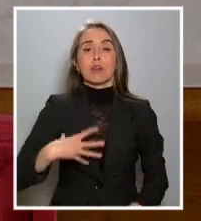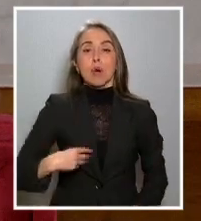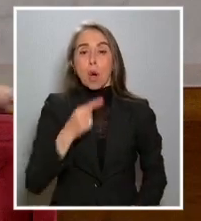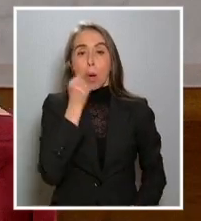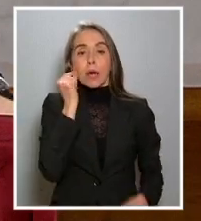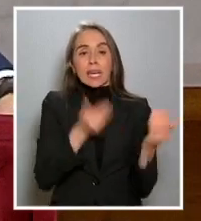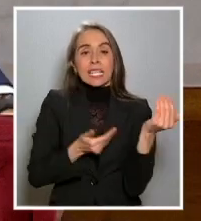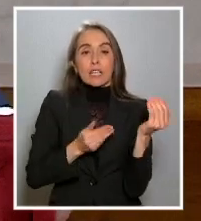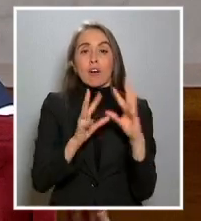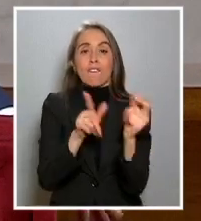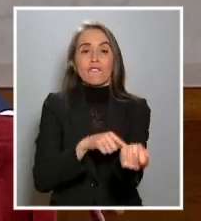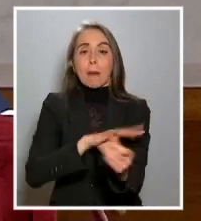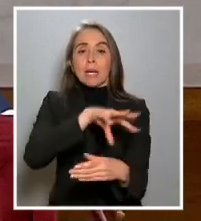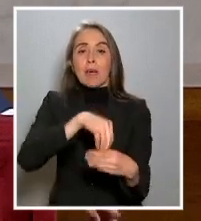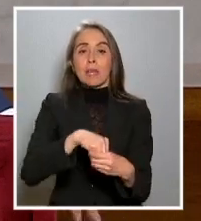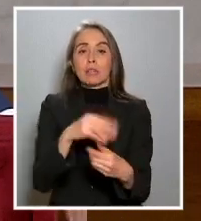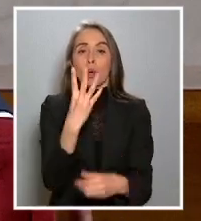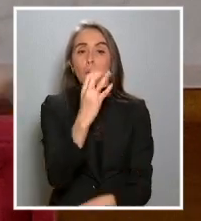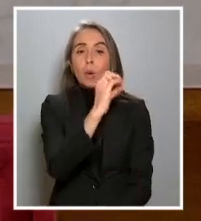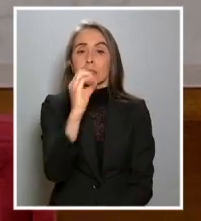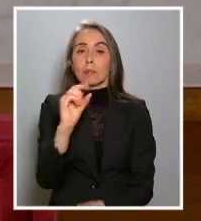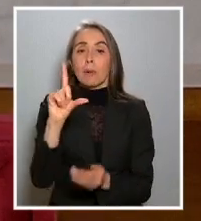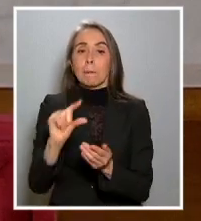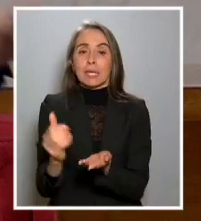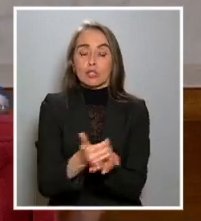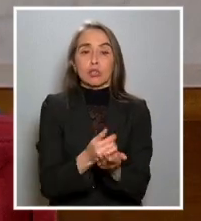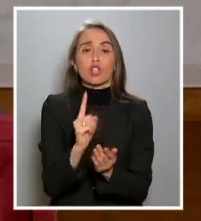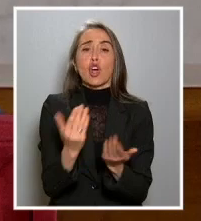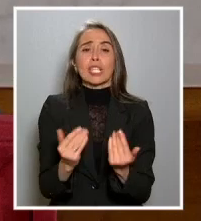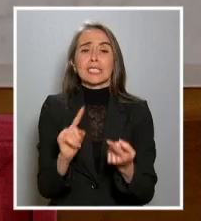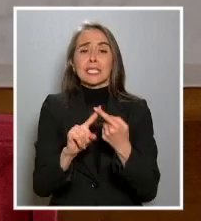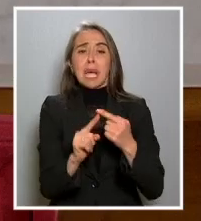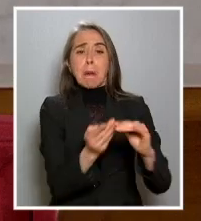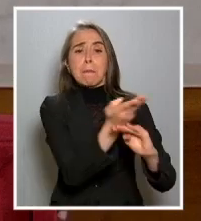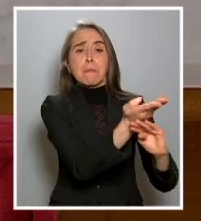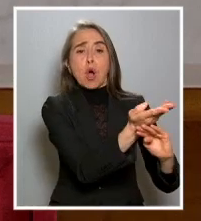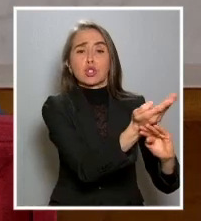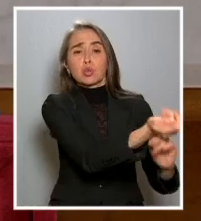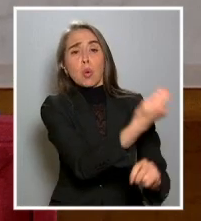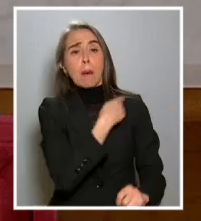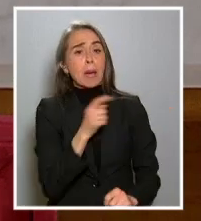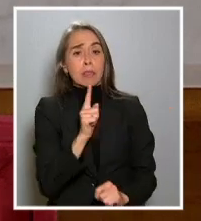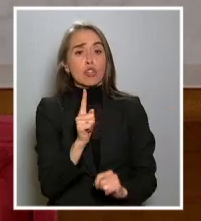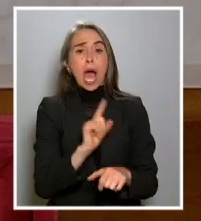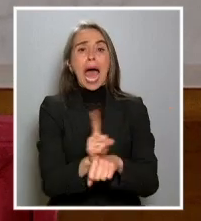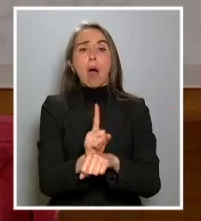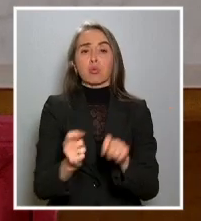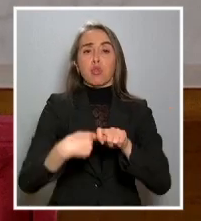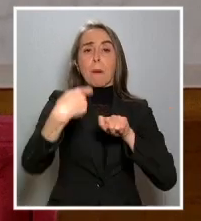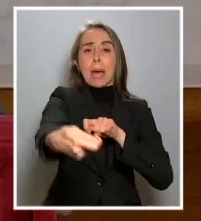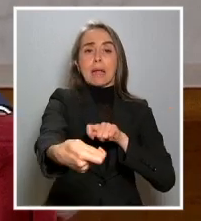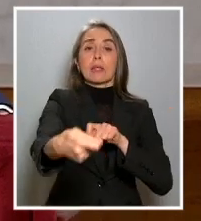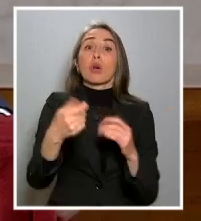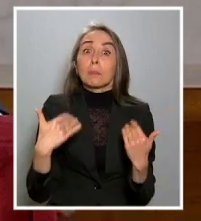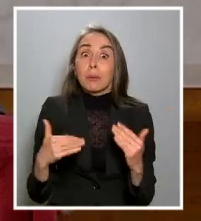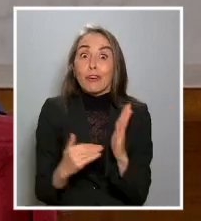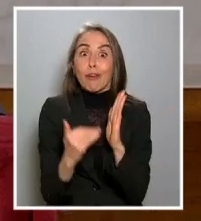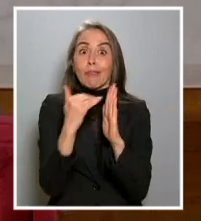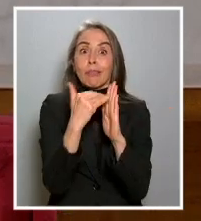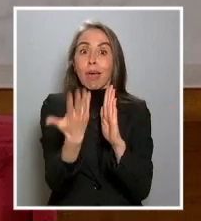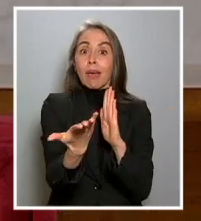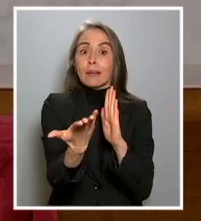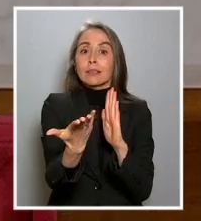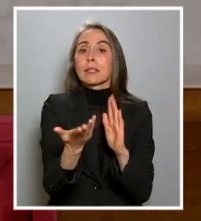de las familias del 40% de menores ingresos, sin necesidad de postulación. Este avance es importante porque ha